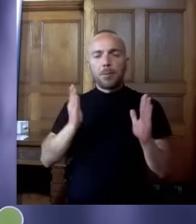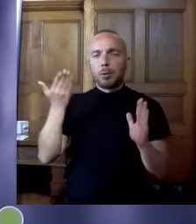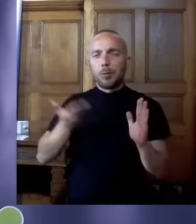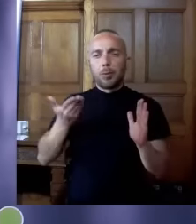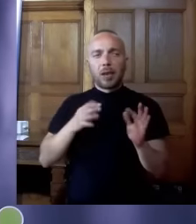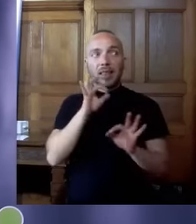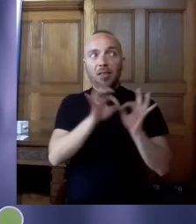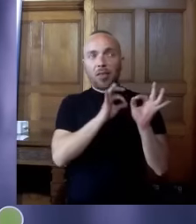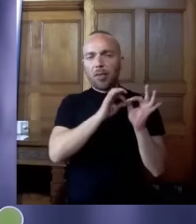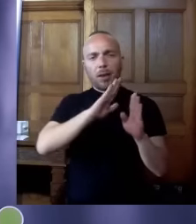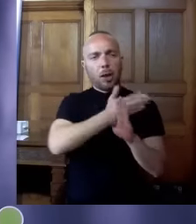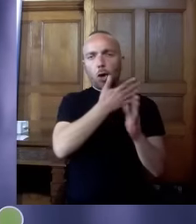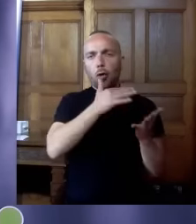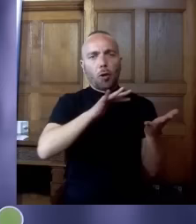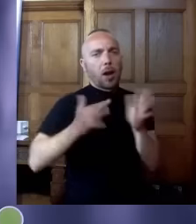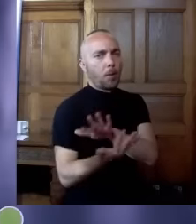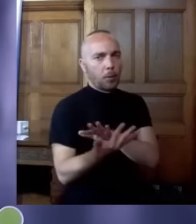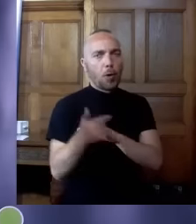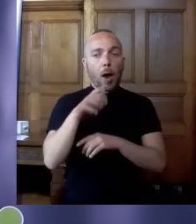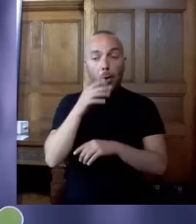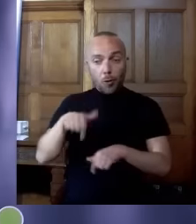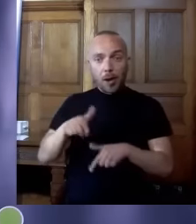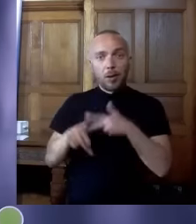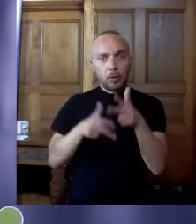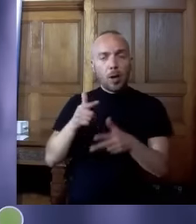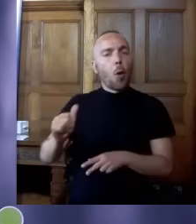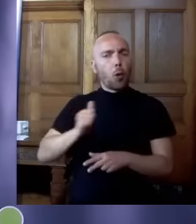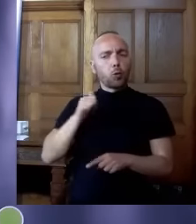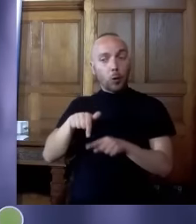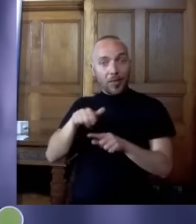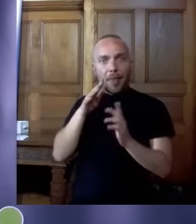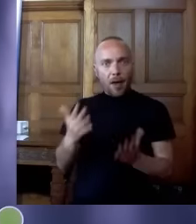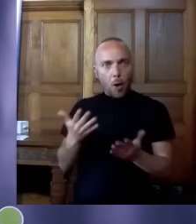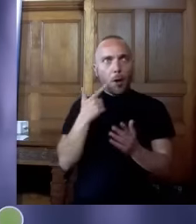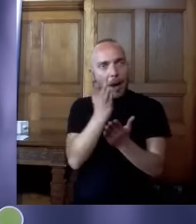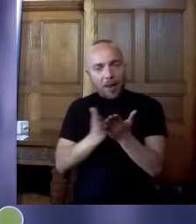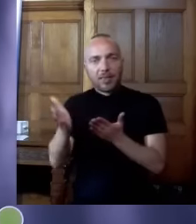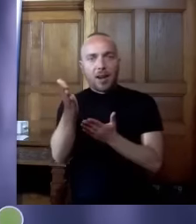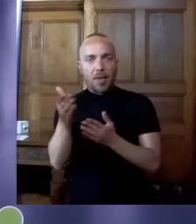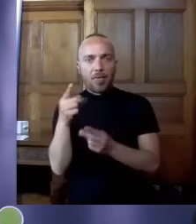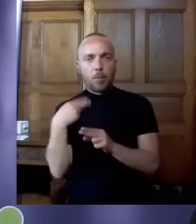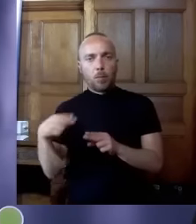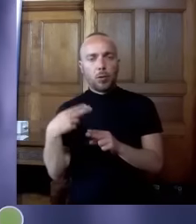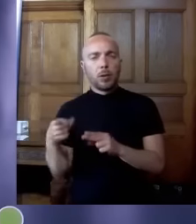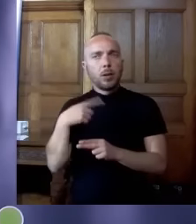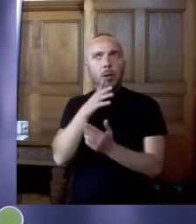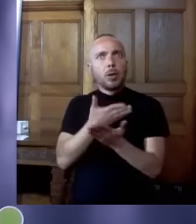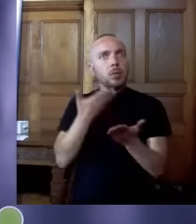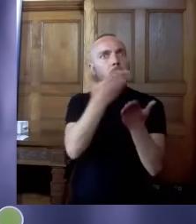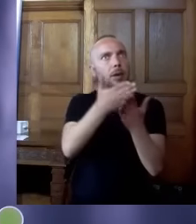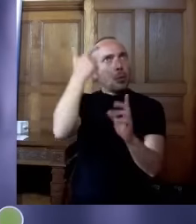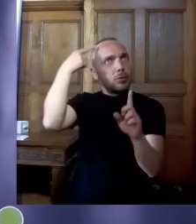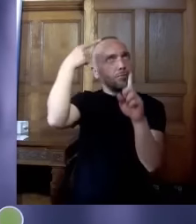de ciclo y que en euskadi ahora se abre esa ventana de oportunidad de oportunidad a esa alternancia política y pedimos altura de